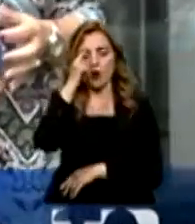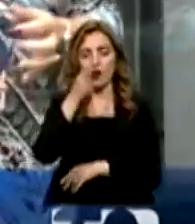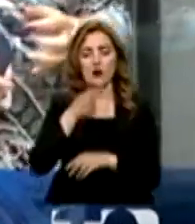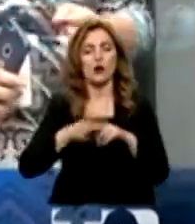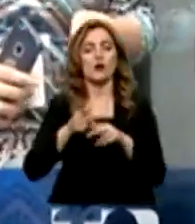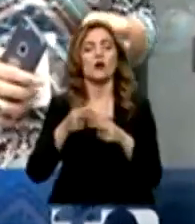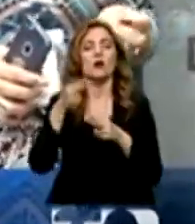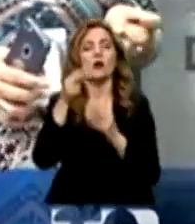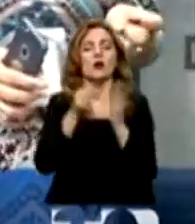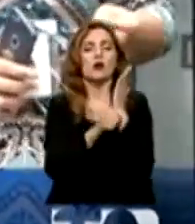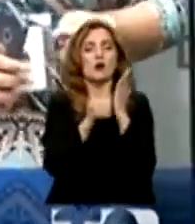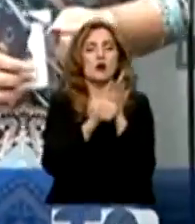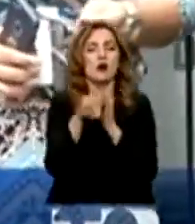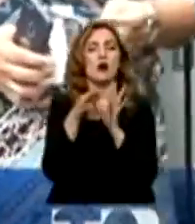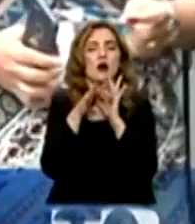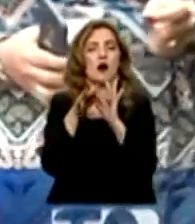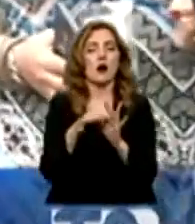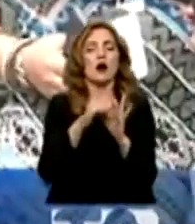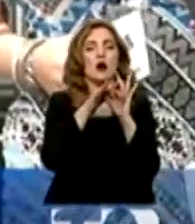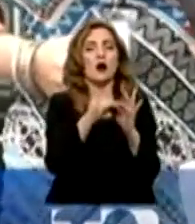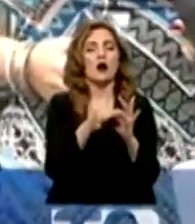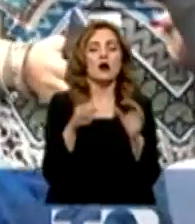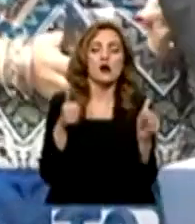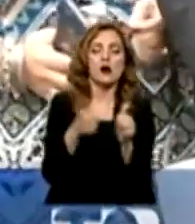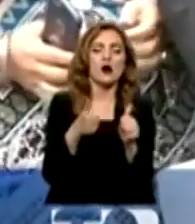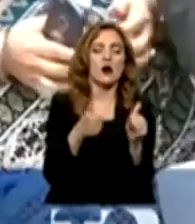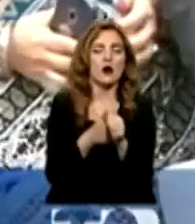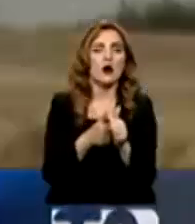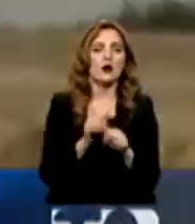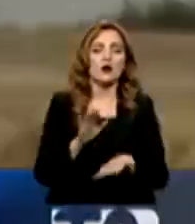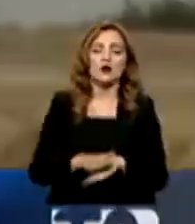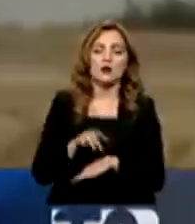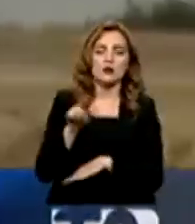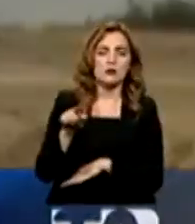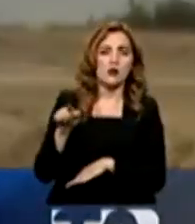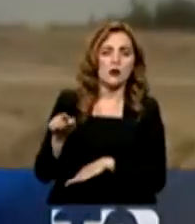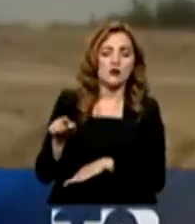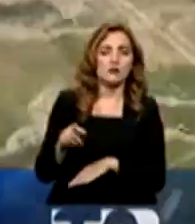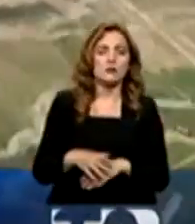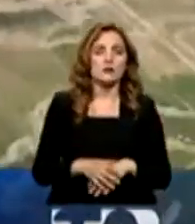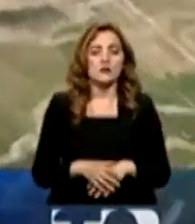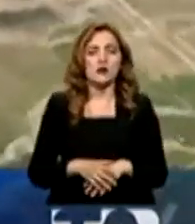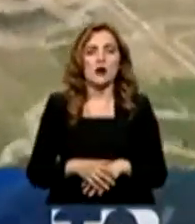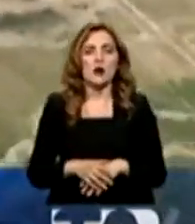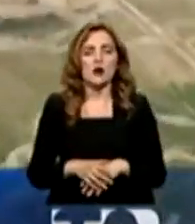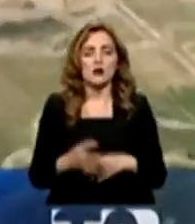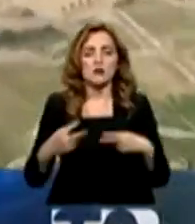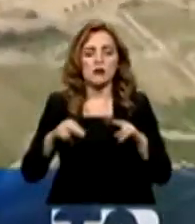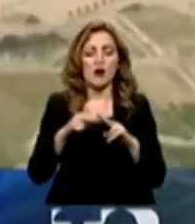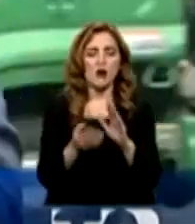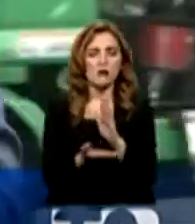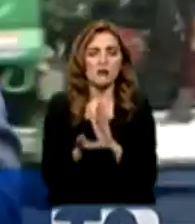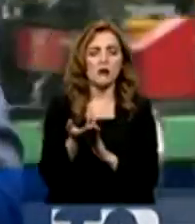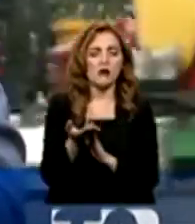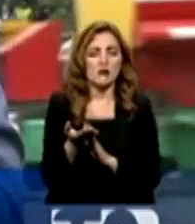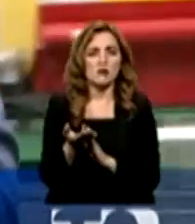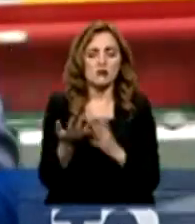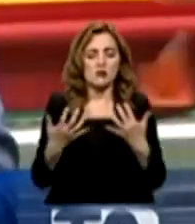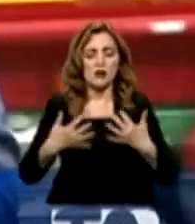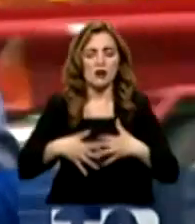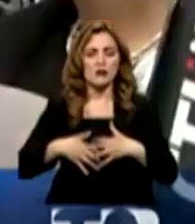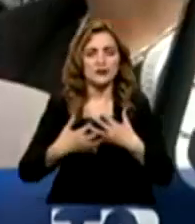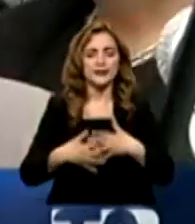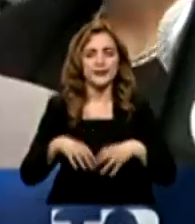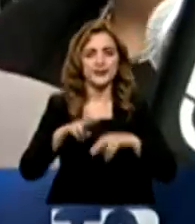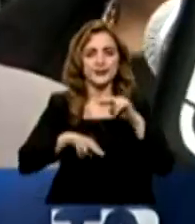sus exministros y colaboradores más cercanos, acusándolos de un aparente sobreprecio en la refinería del